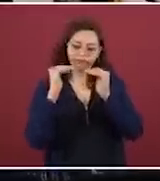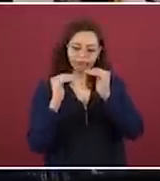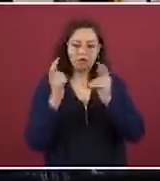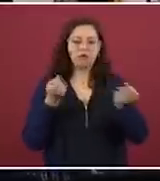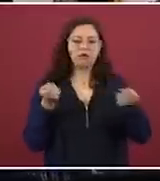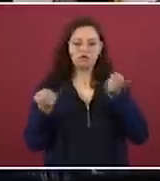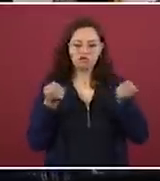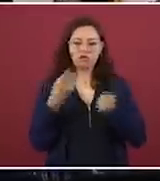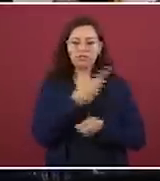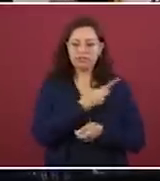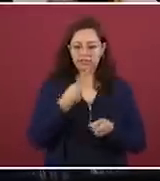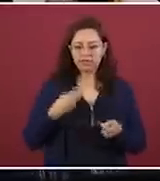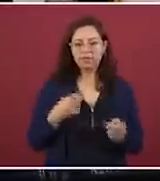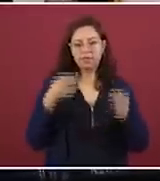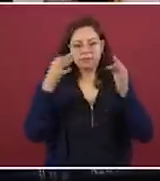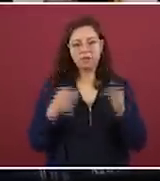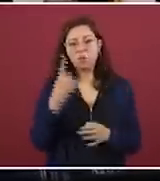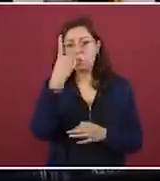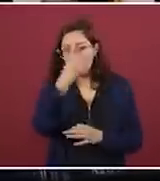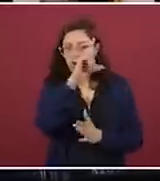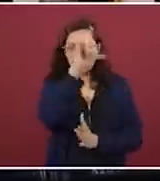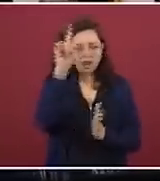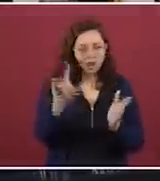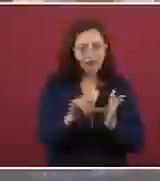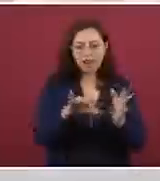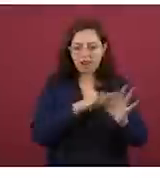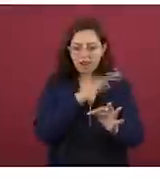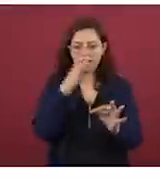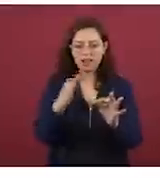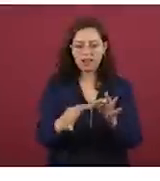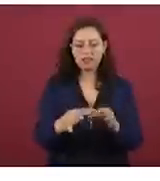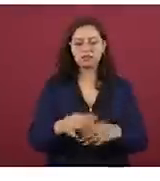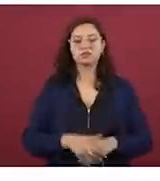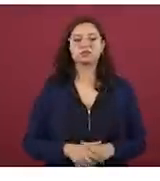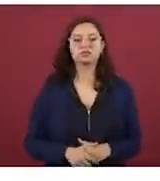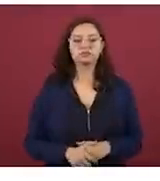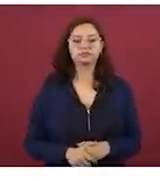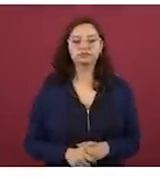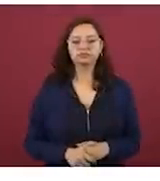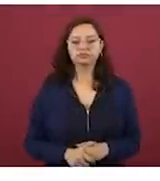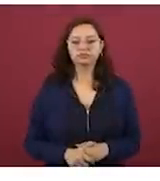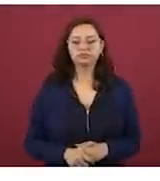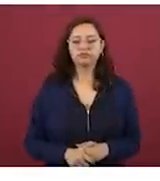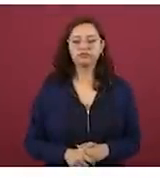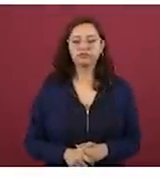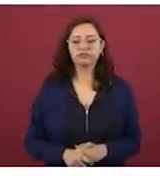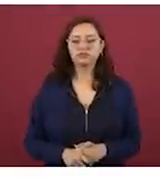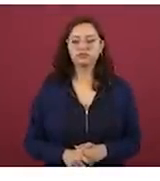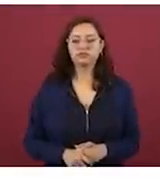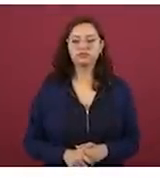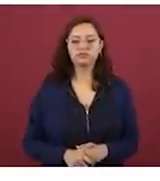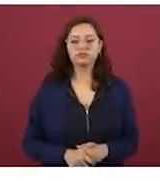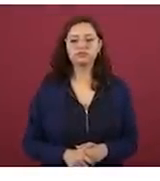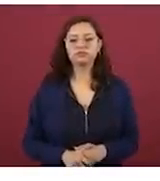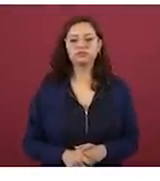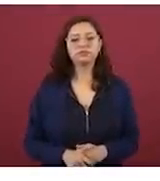bomba. Aquí tenemos una gasolinera de las 10 que dan menos combustible, que roban más en